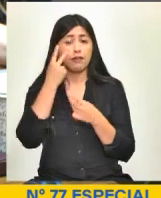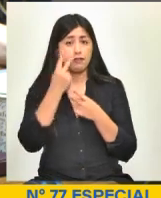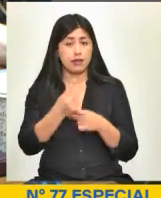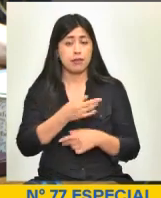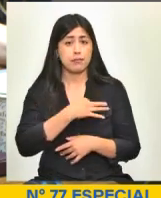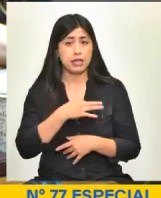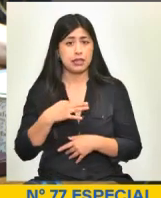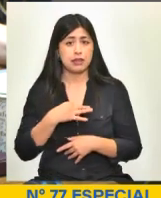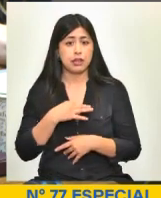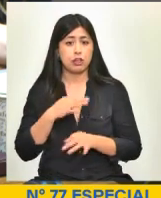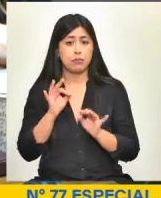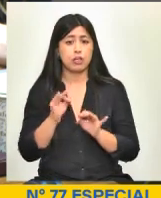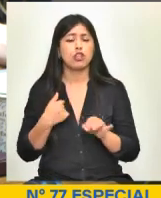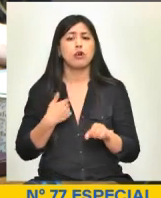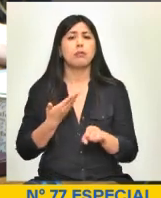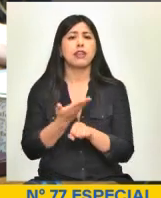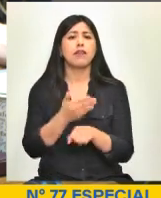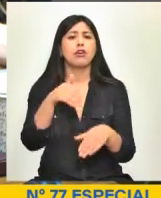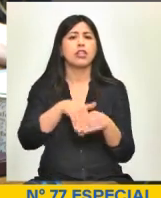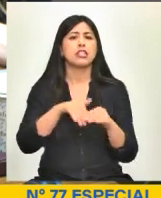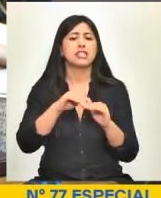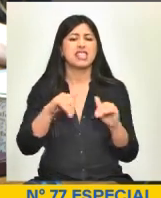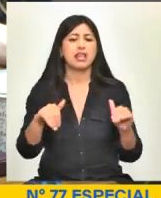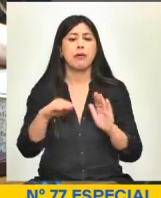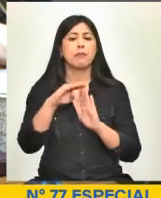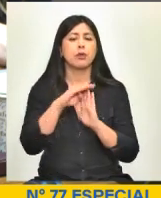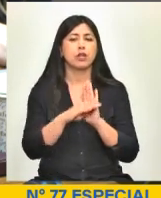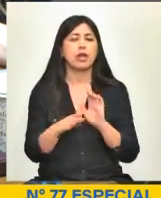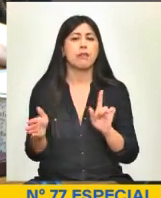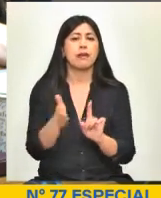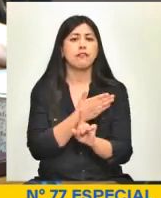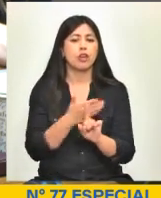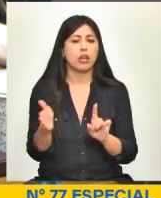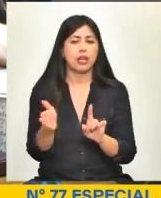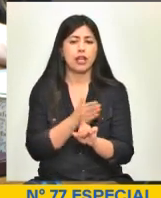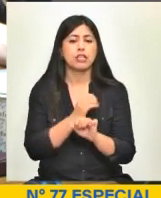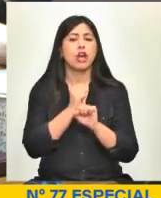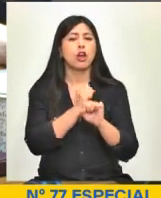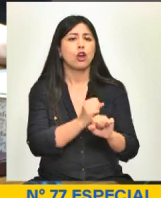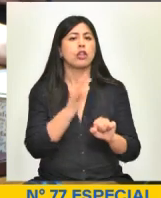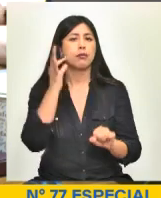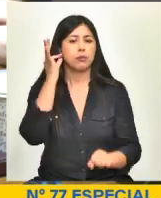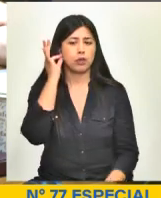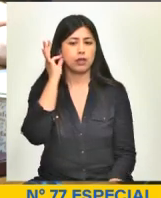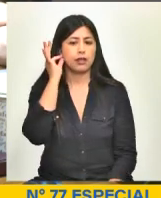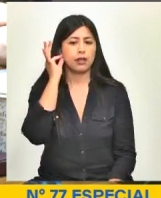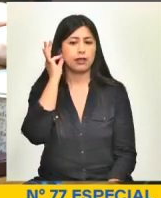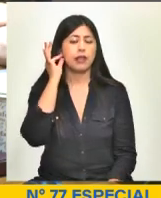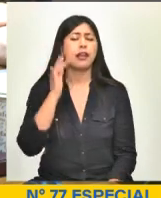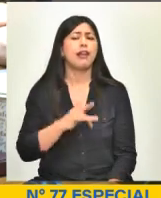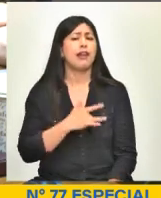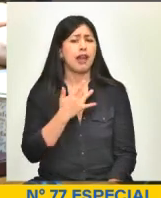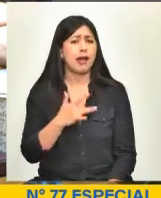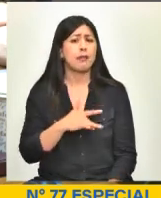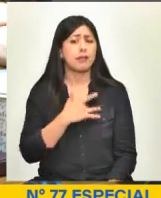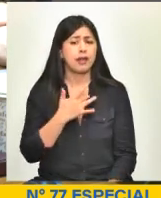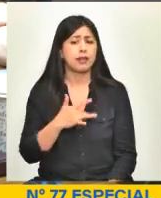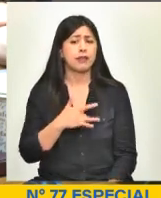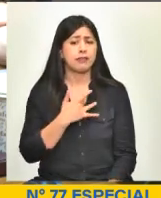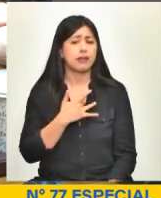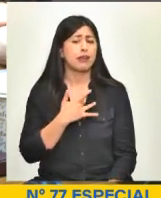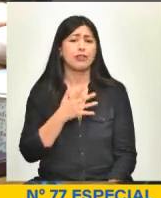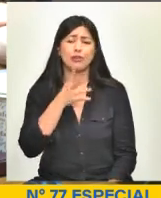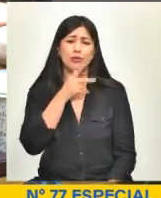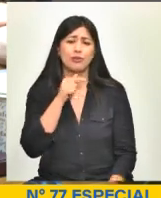ministerio en particular, pedí votación separada para el programa de violencia contra las mujeres. Lamentablemente no me acompañaron en